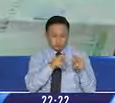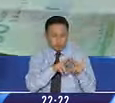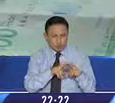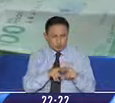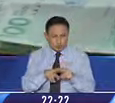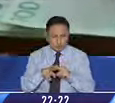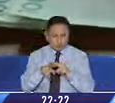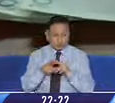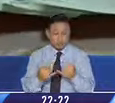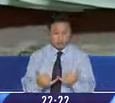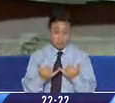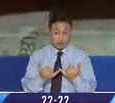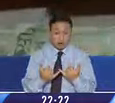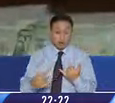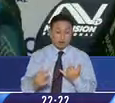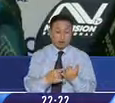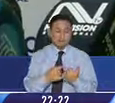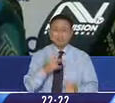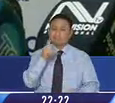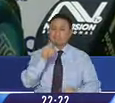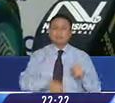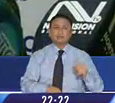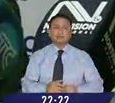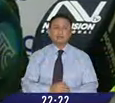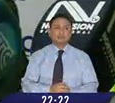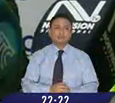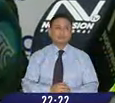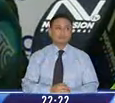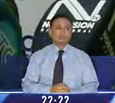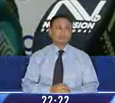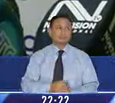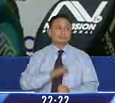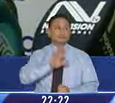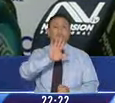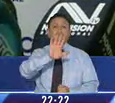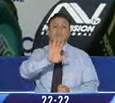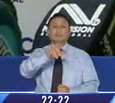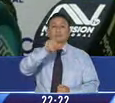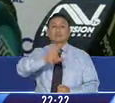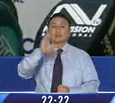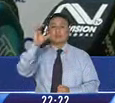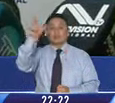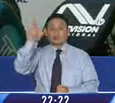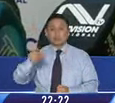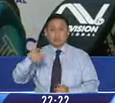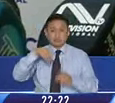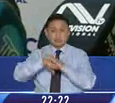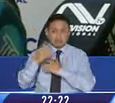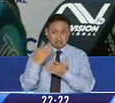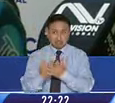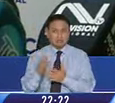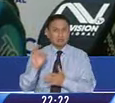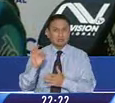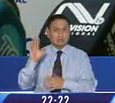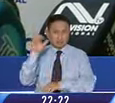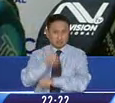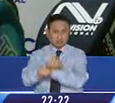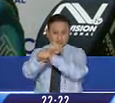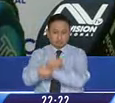que esta vez se les durmió el diablo. Como resultado, 5 ciudadanos colombianos sin antecedentes detenidos y